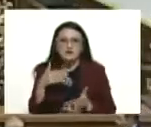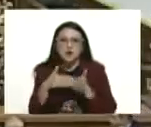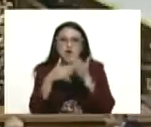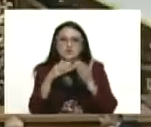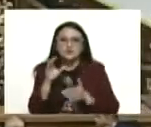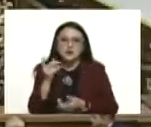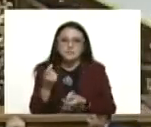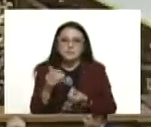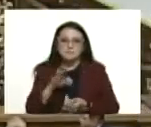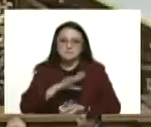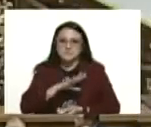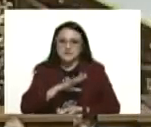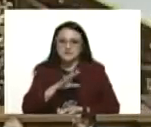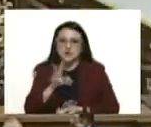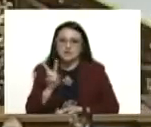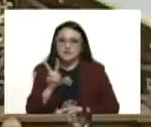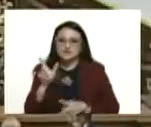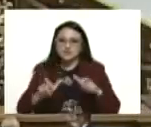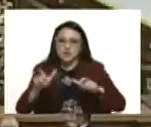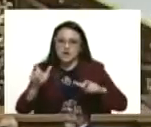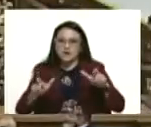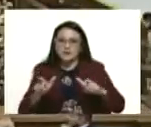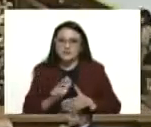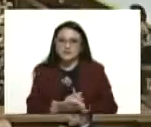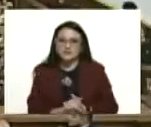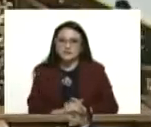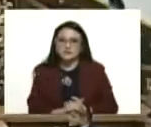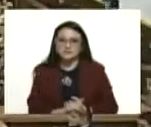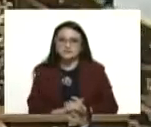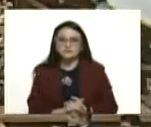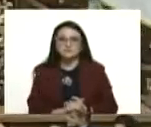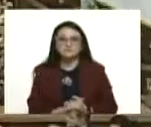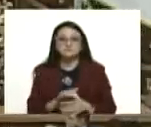contra el patrimonio de los venezolanos y las venezolanas. Esta es la información que podemos...